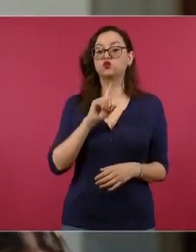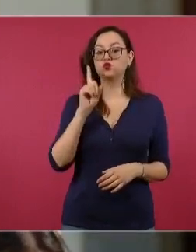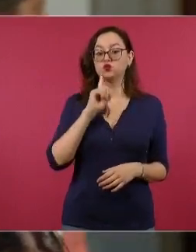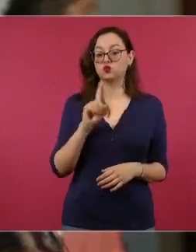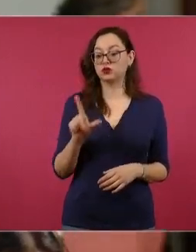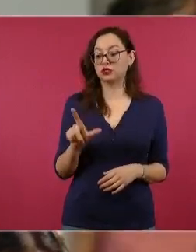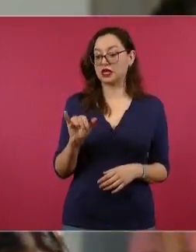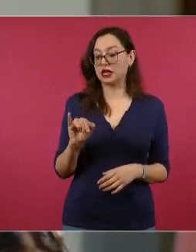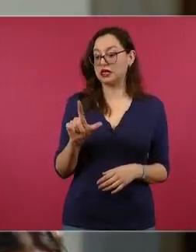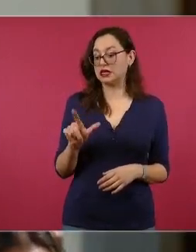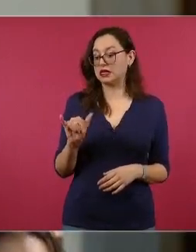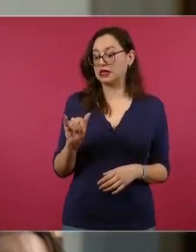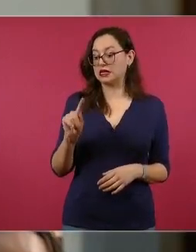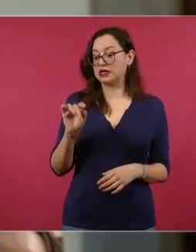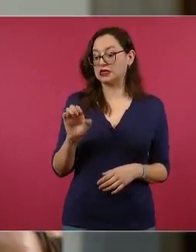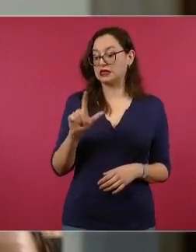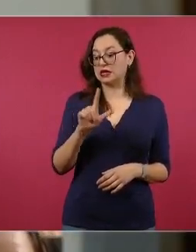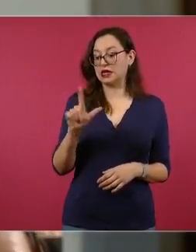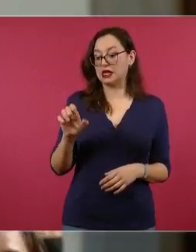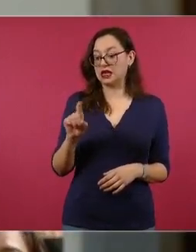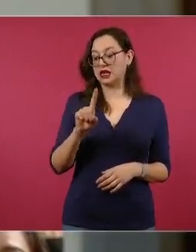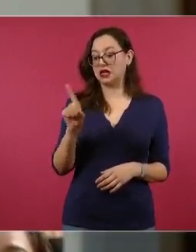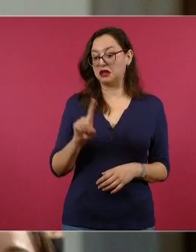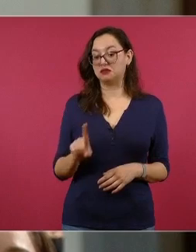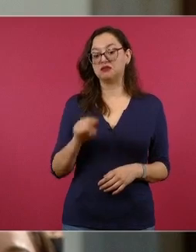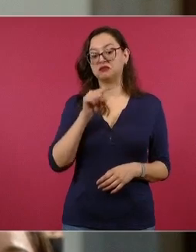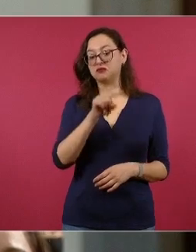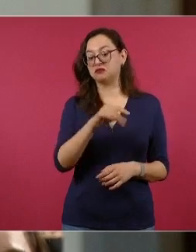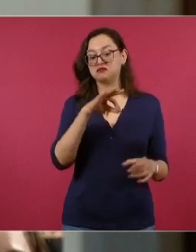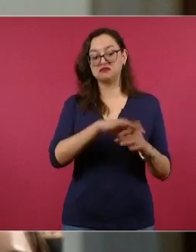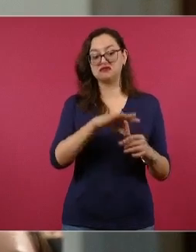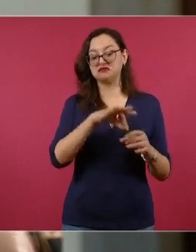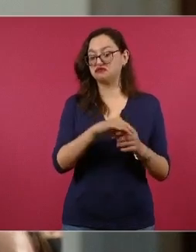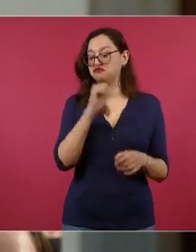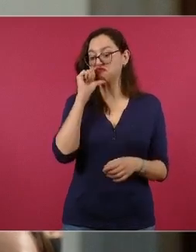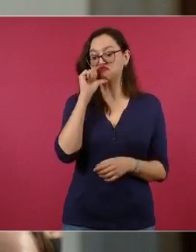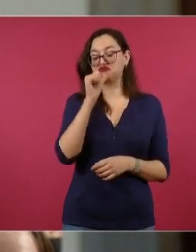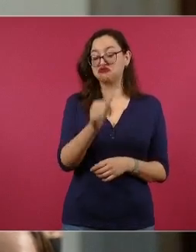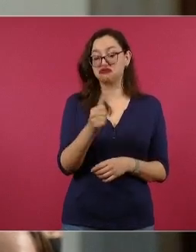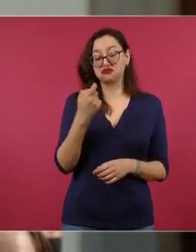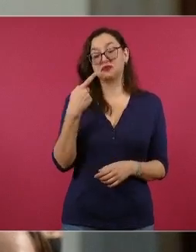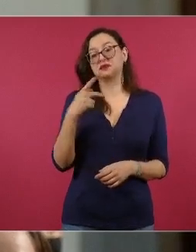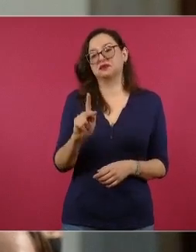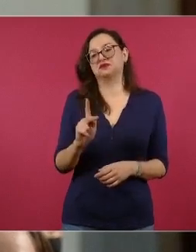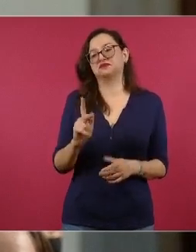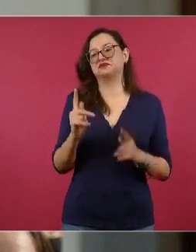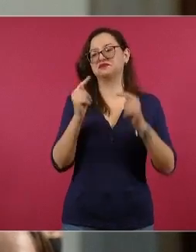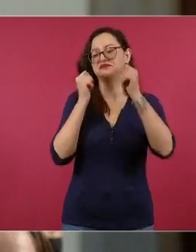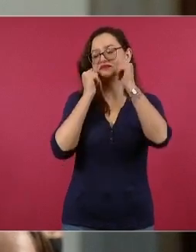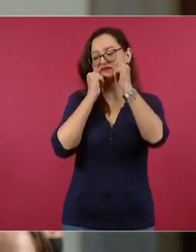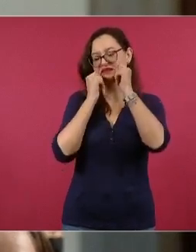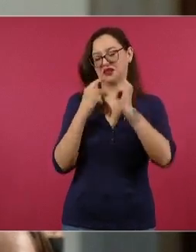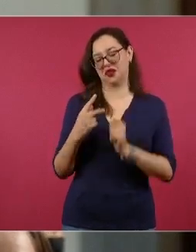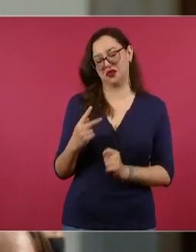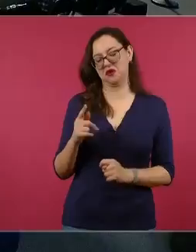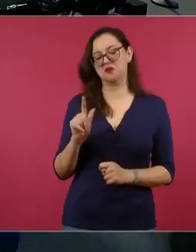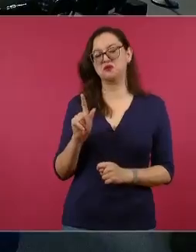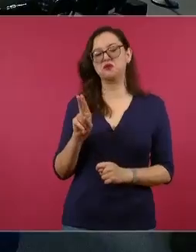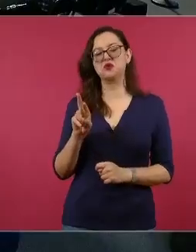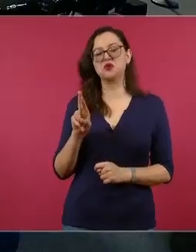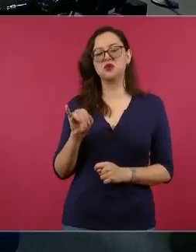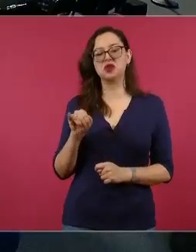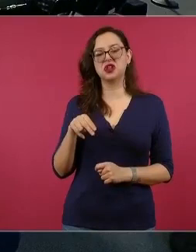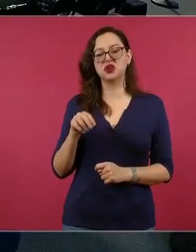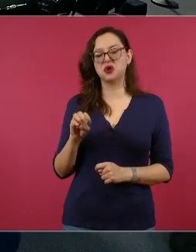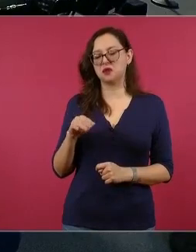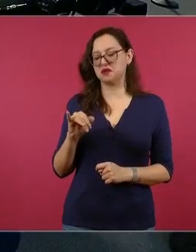Téllez, aunque parece que tiene otra vida porque parece que va a entrar como plurinominal al Senado de la República. Pero es interesante porque, mire,